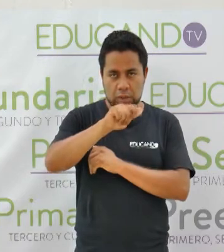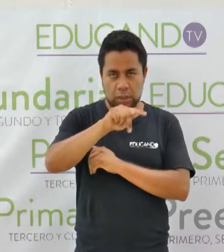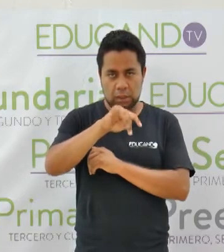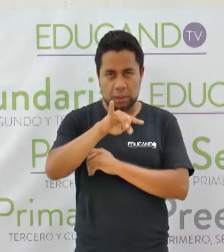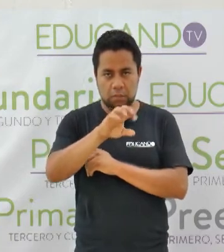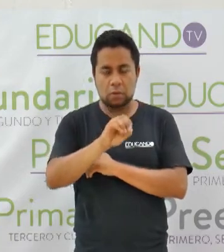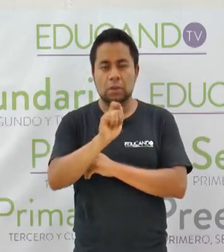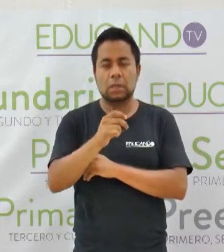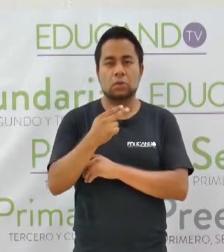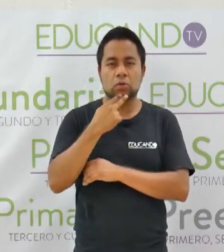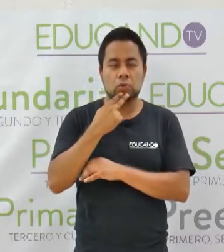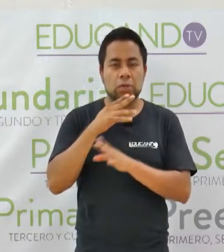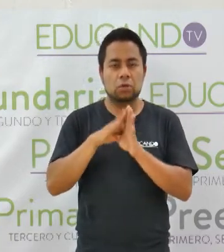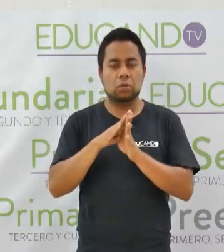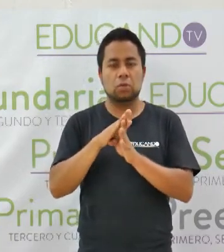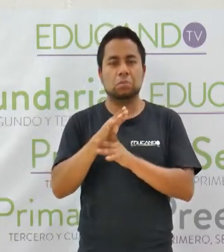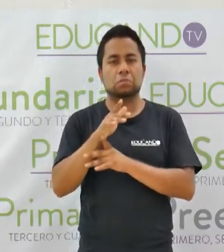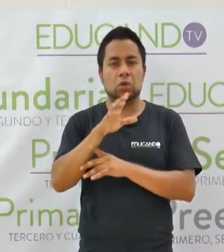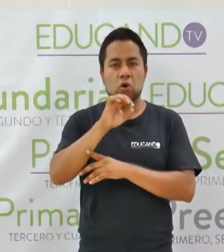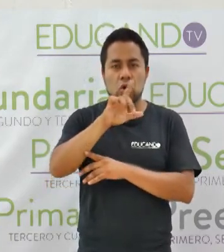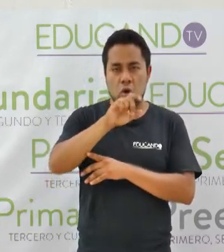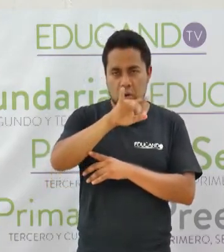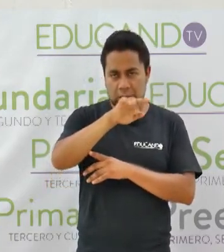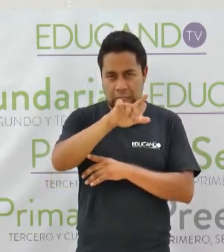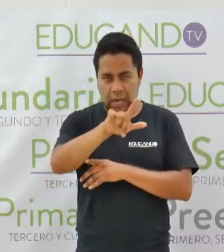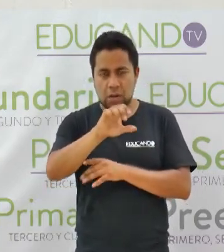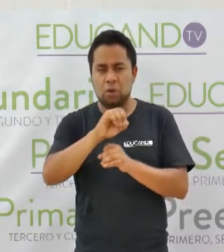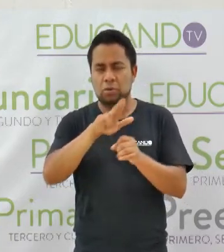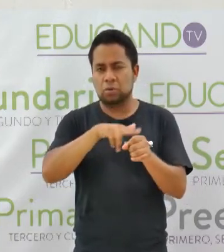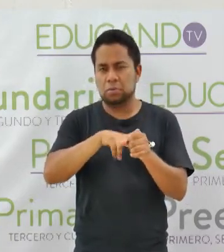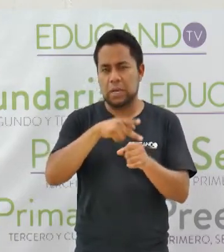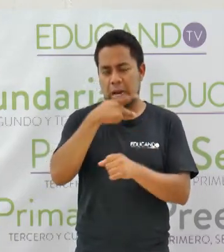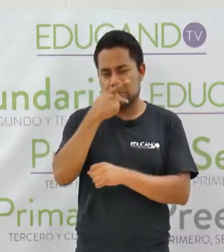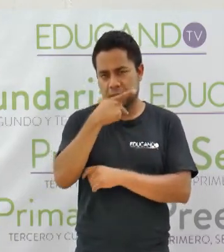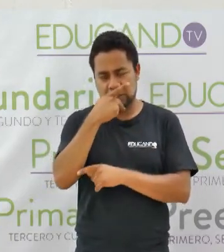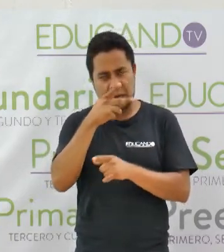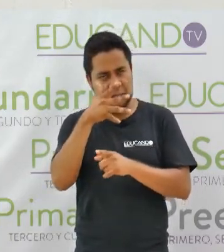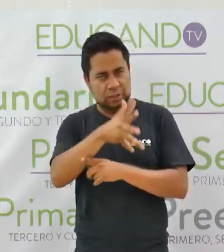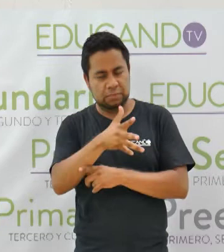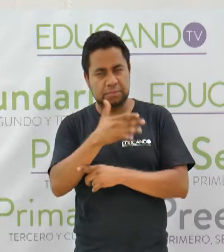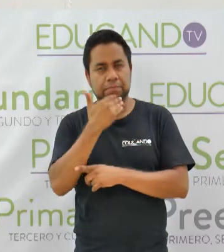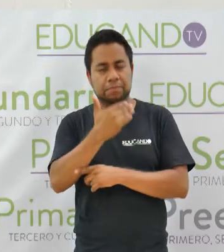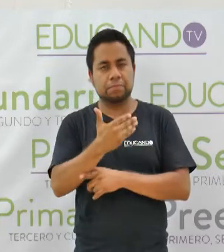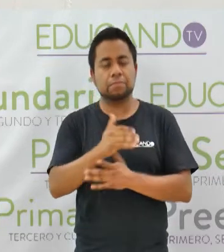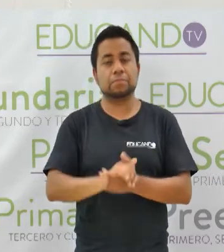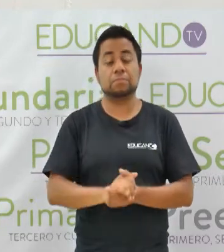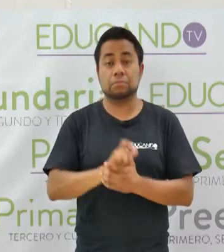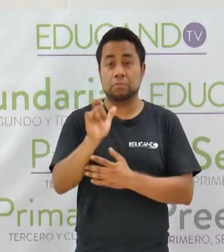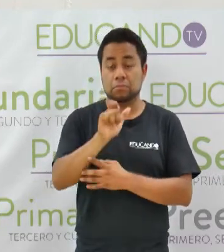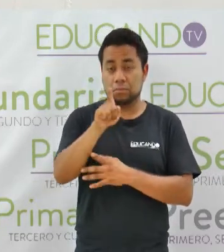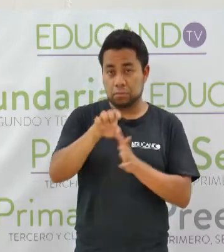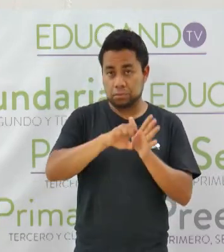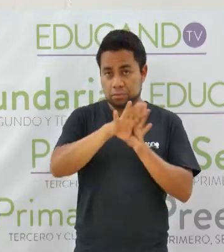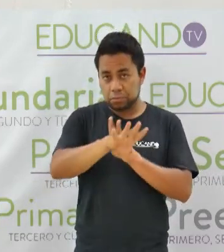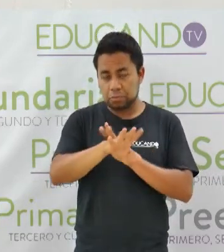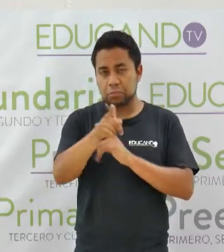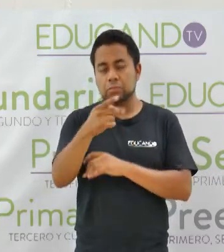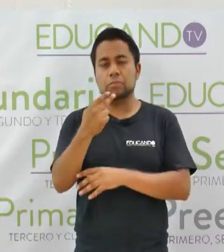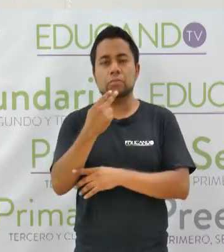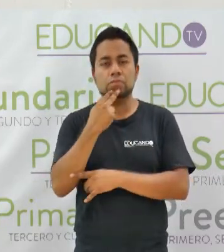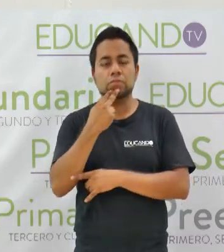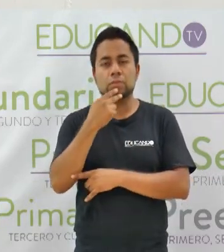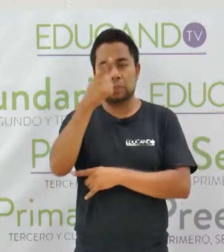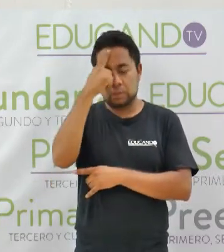connotativo utiliza lo que es coloquial o también lo que es común. Ahora bien, cuando utilizamos lo que